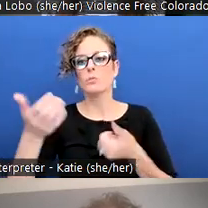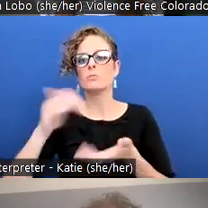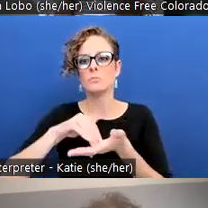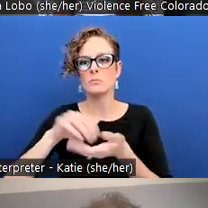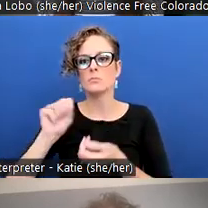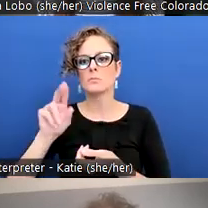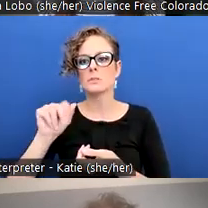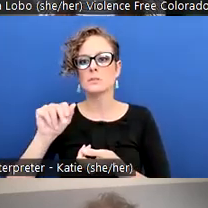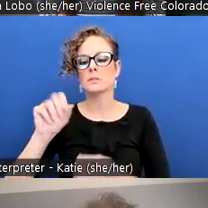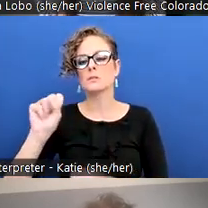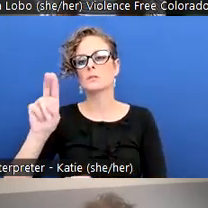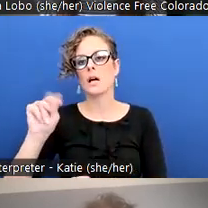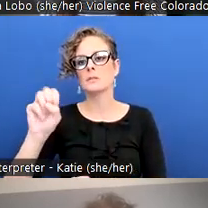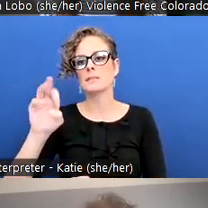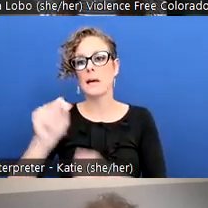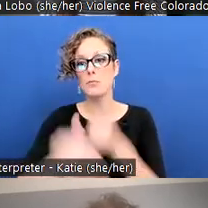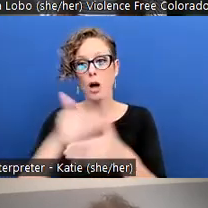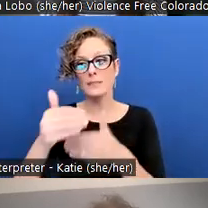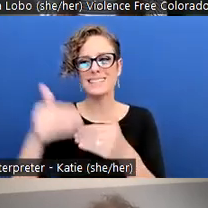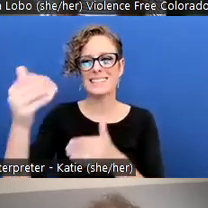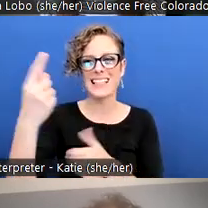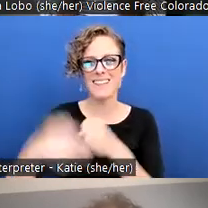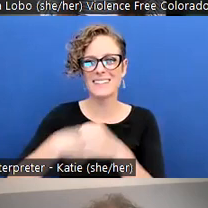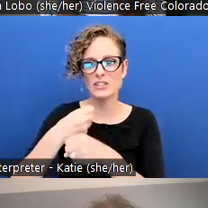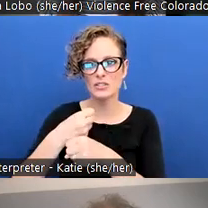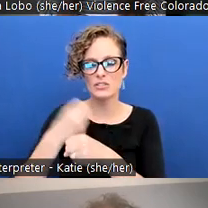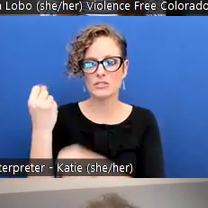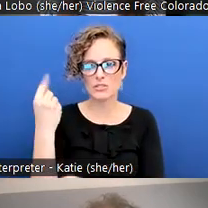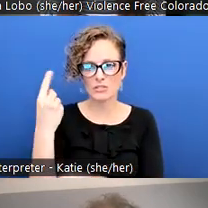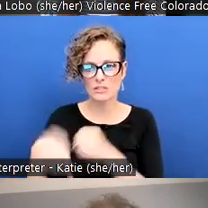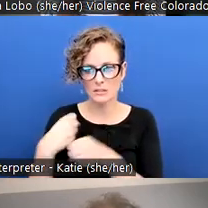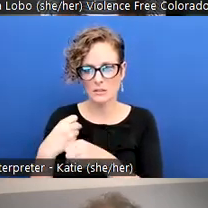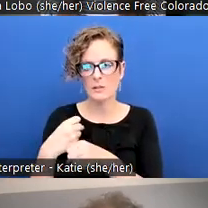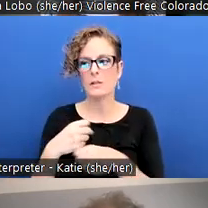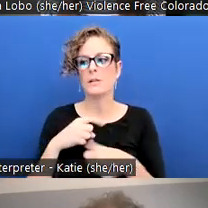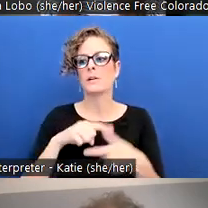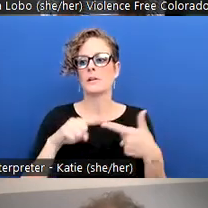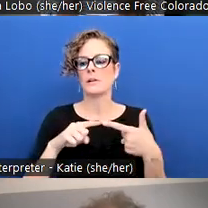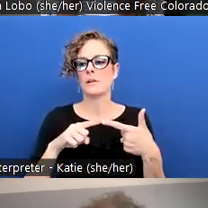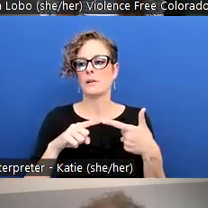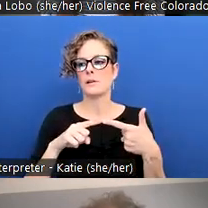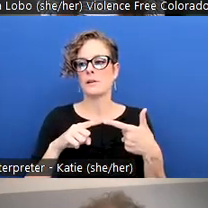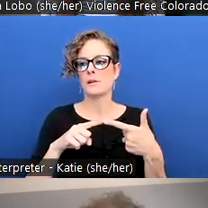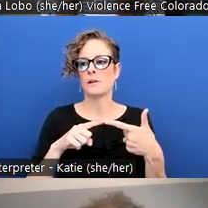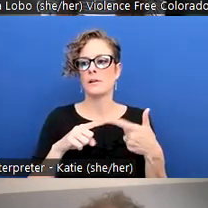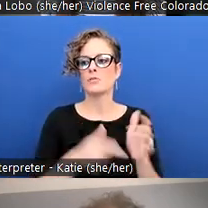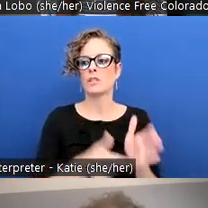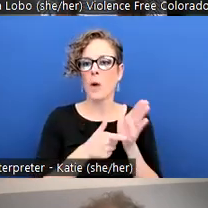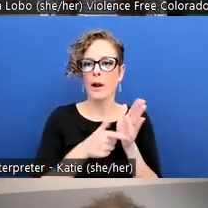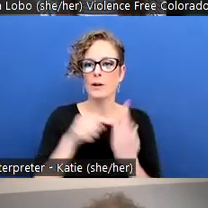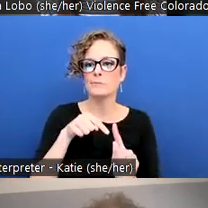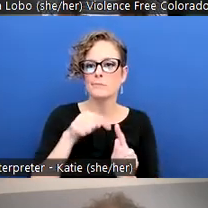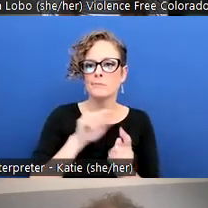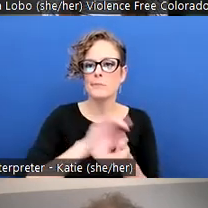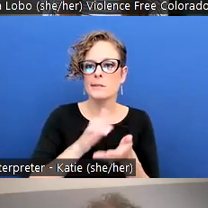que hubiera otro proceso del atardecer de evaluación, que hubiera más requisitos sobre cómo